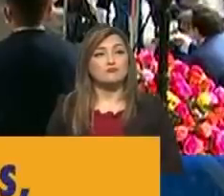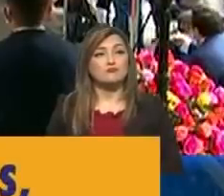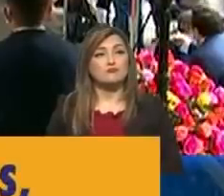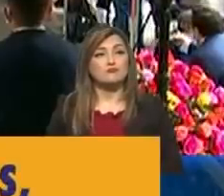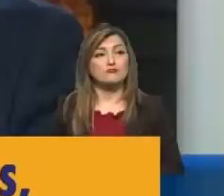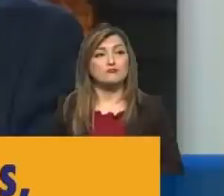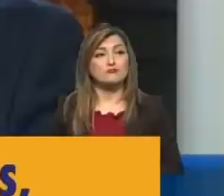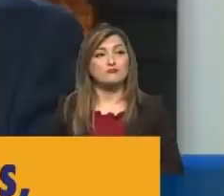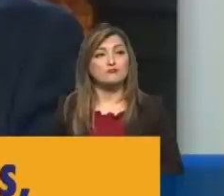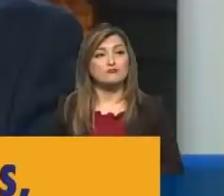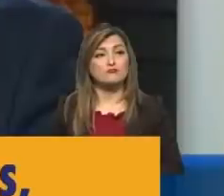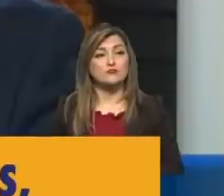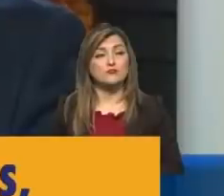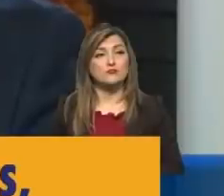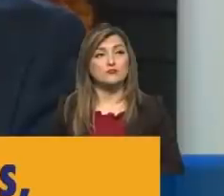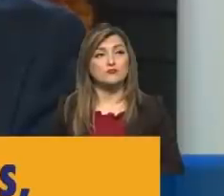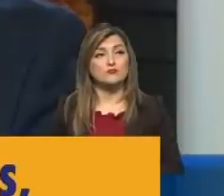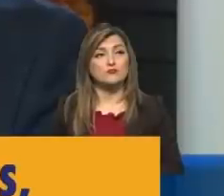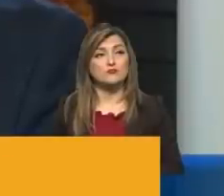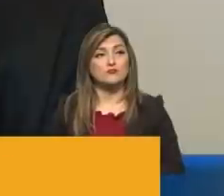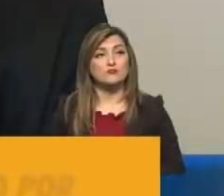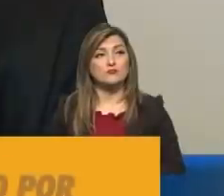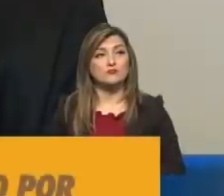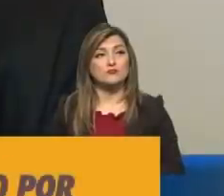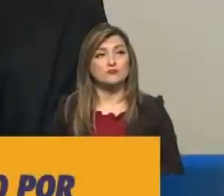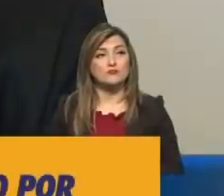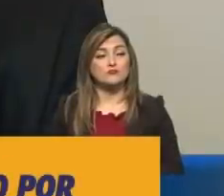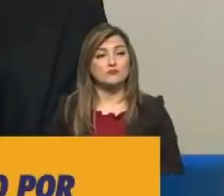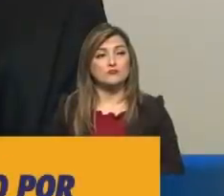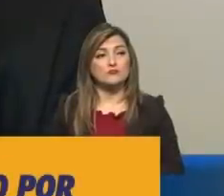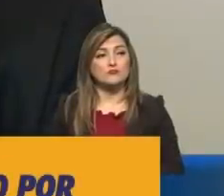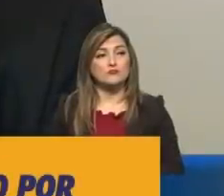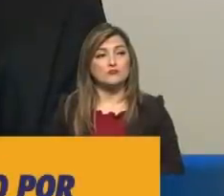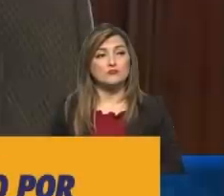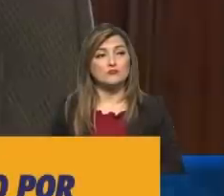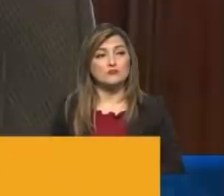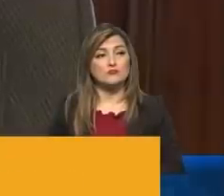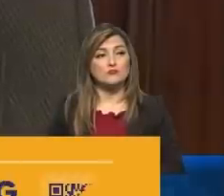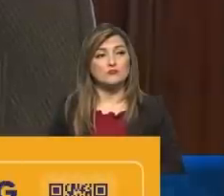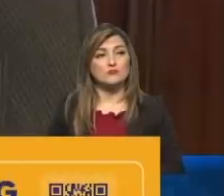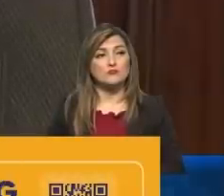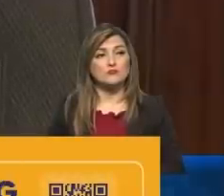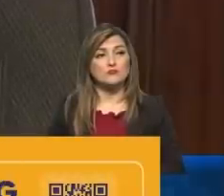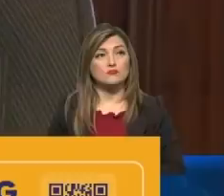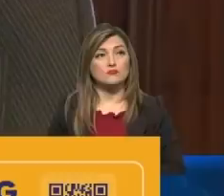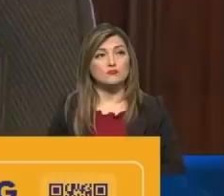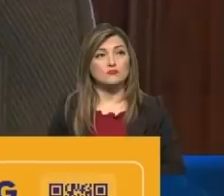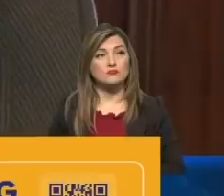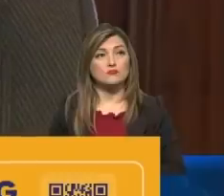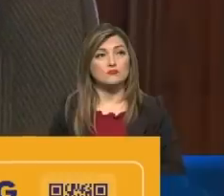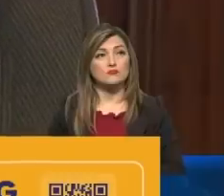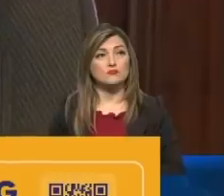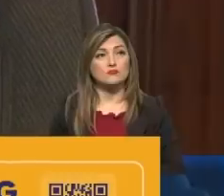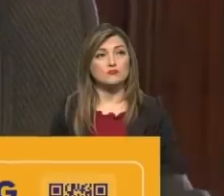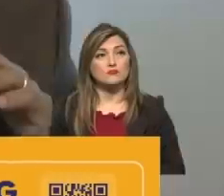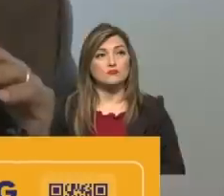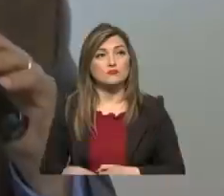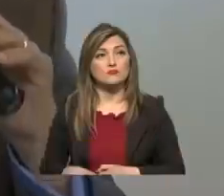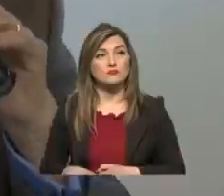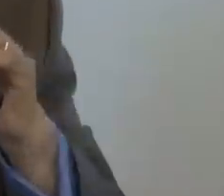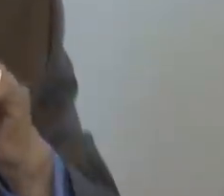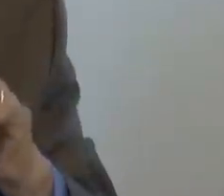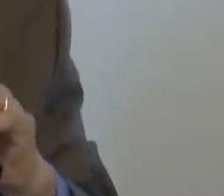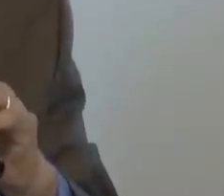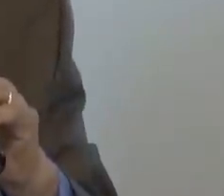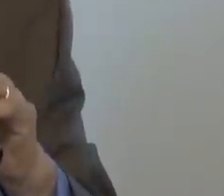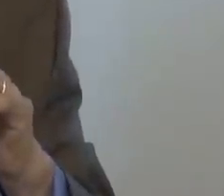la posta, el Gabinete Sectorial de Recursos Naturales, Hábitat e Infraestructura analiza la gestión de los últimos 4 años. El